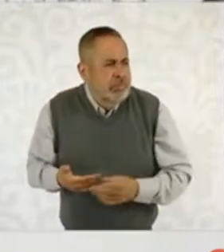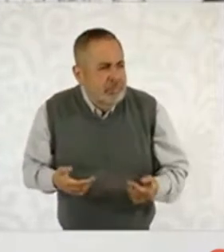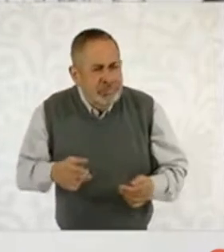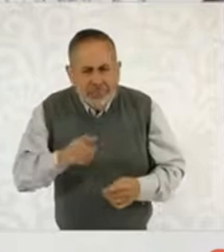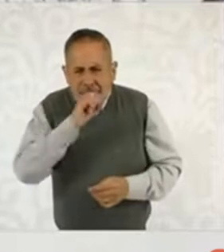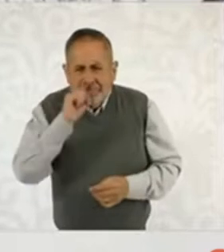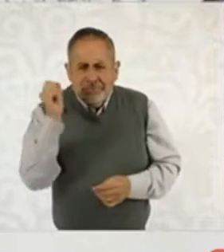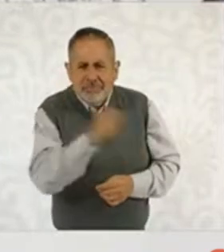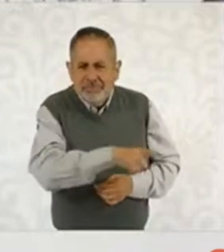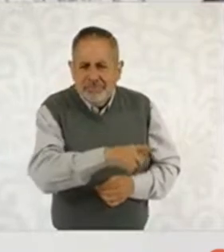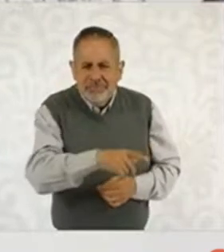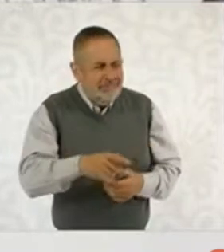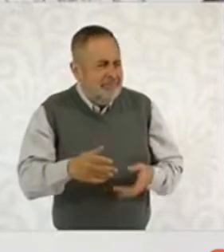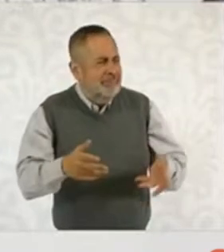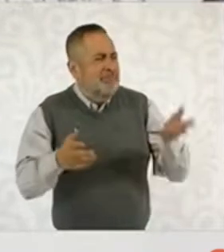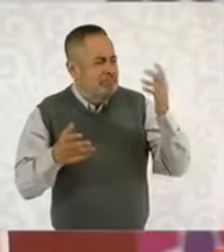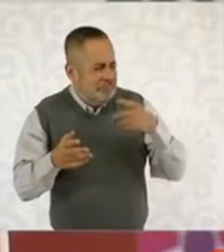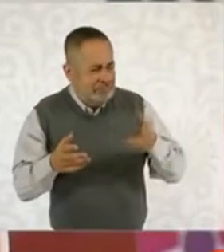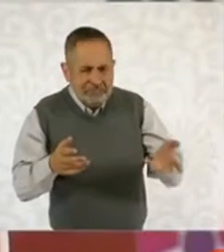mencionados,